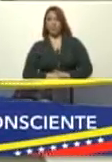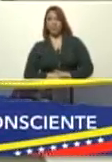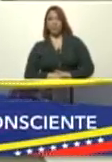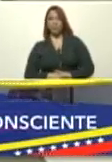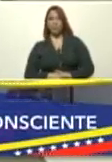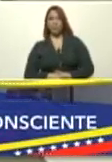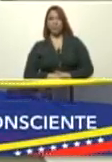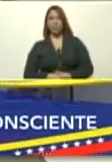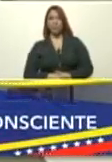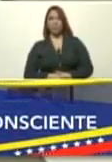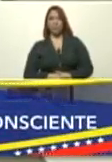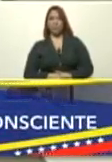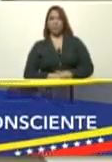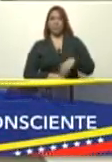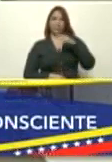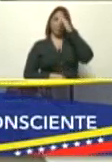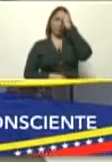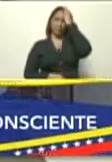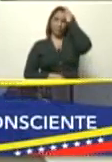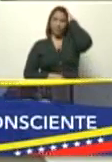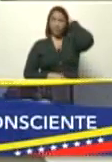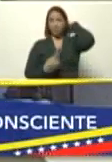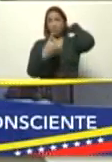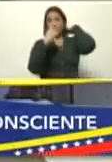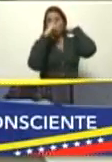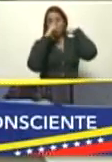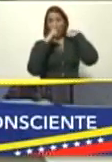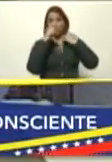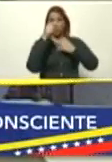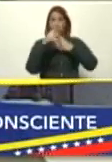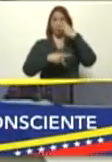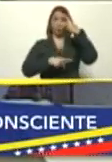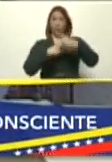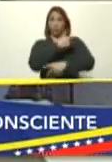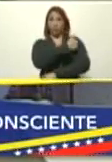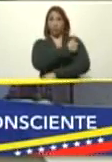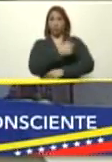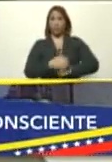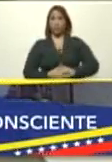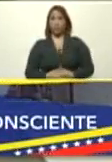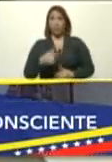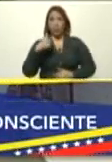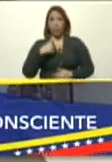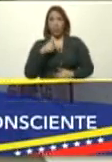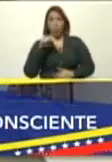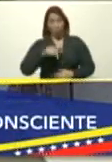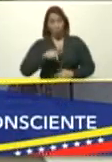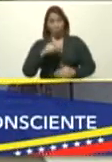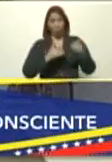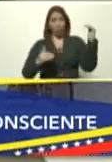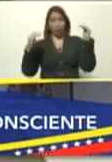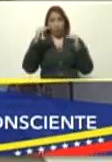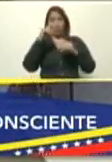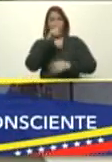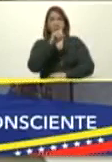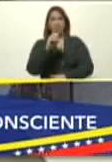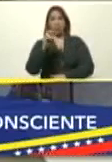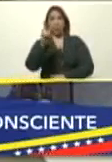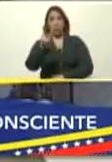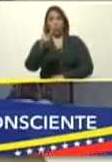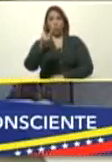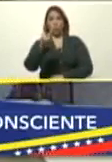y a un año del proceso de vacunación, hoy hemos llegado a la meta del